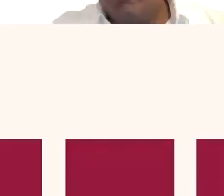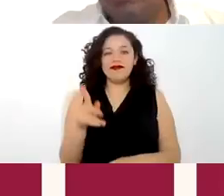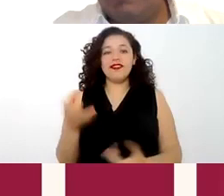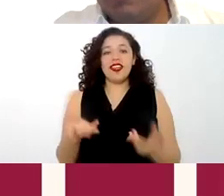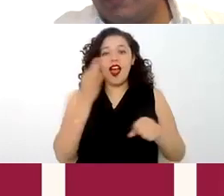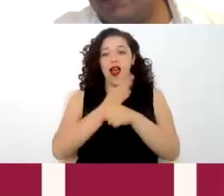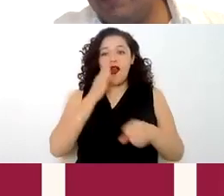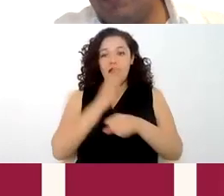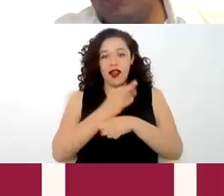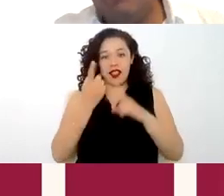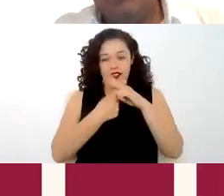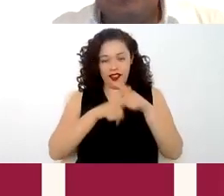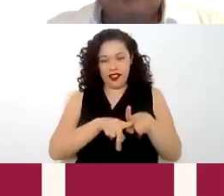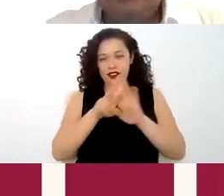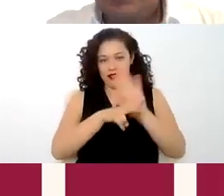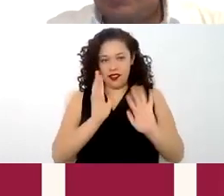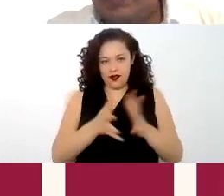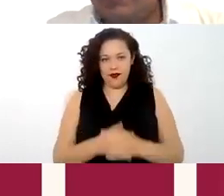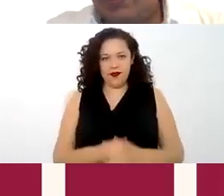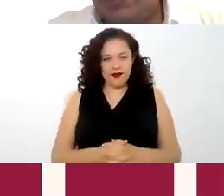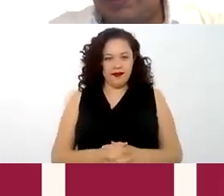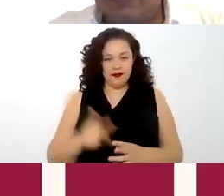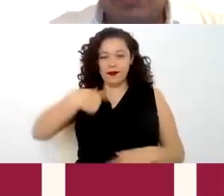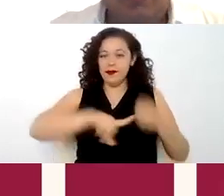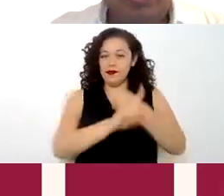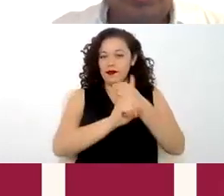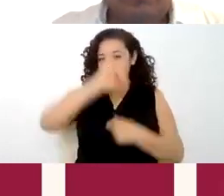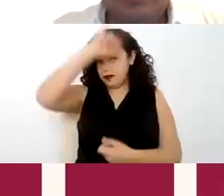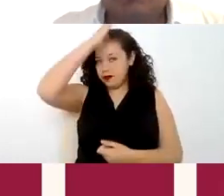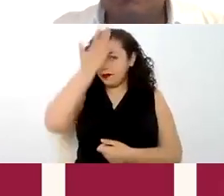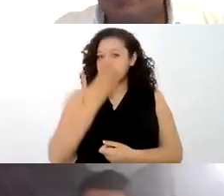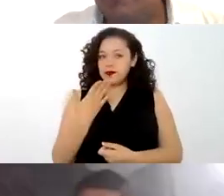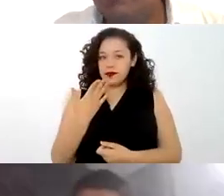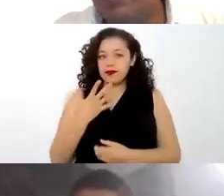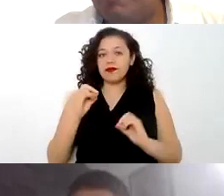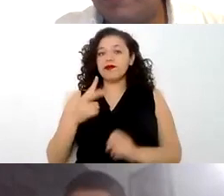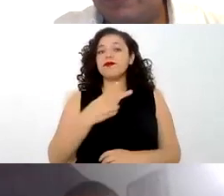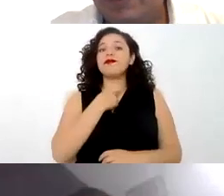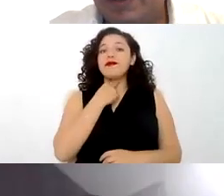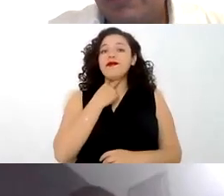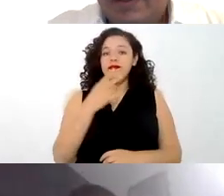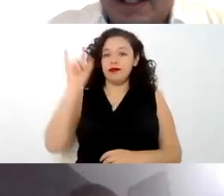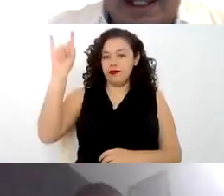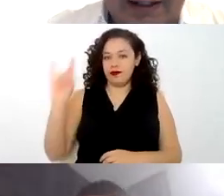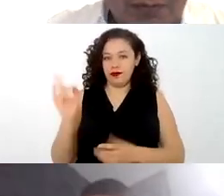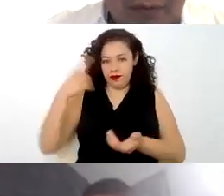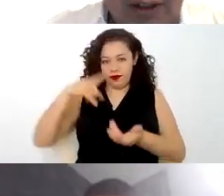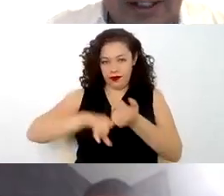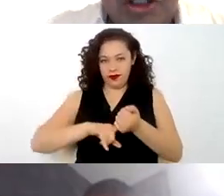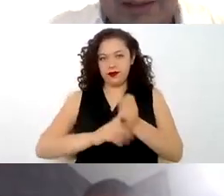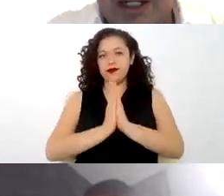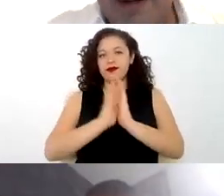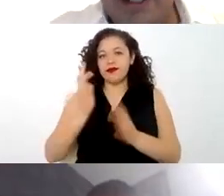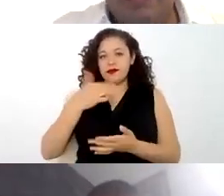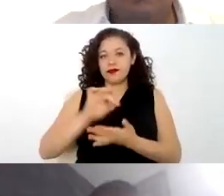En este momento vamos a dar inicio con la grabación. En caso de que tengan algún inconveniente con que su imagen o voz aparezcan en ella, indíquenos por